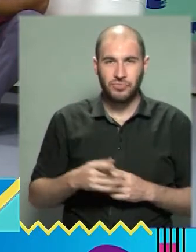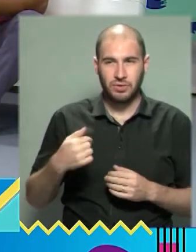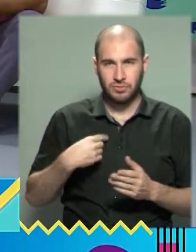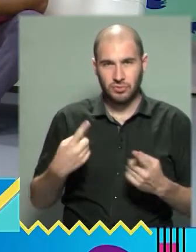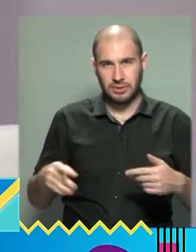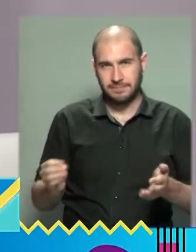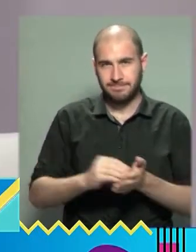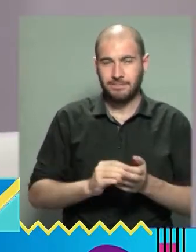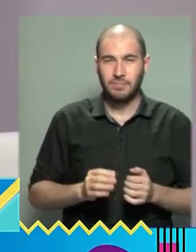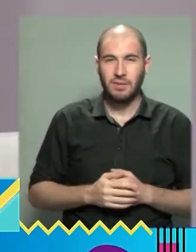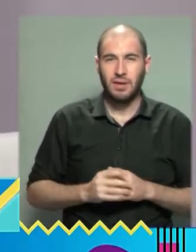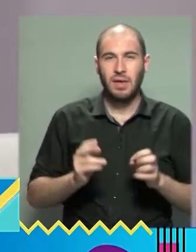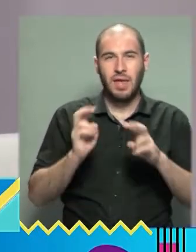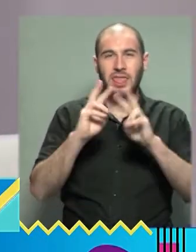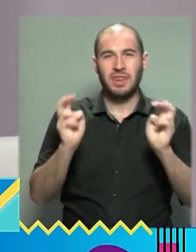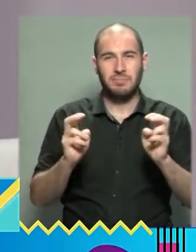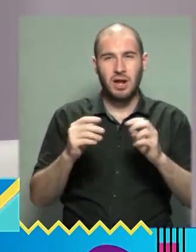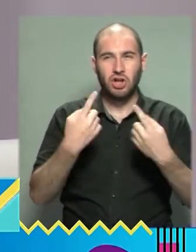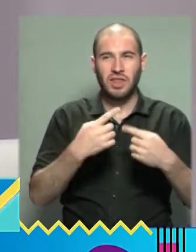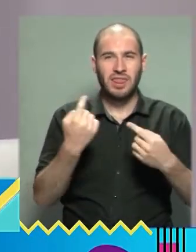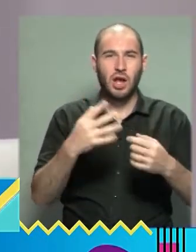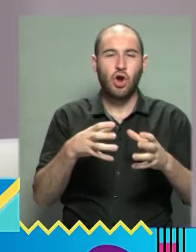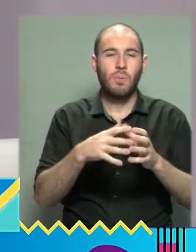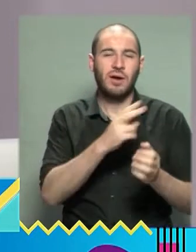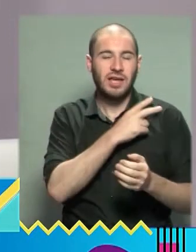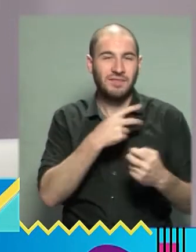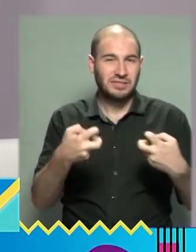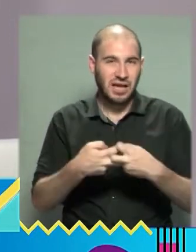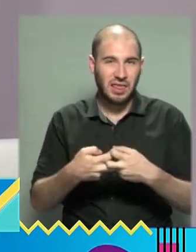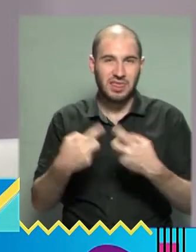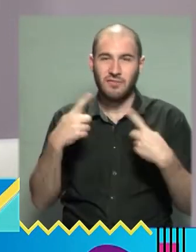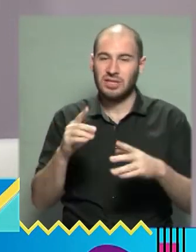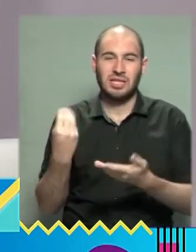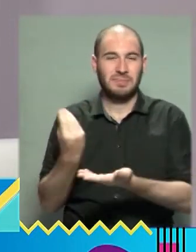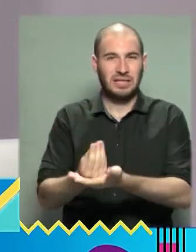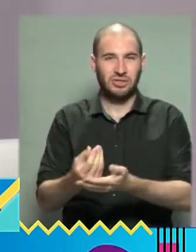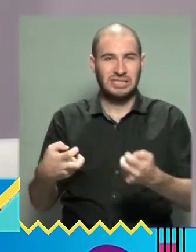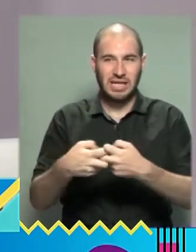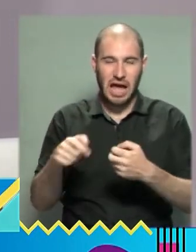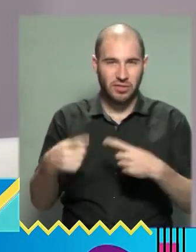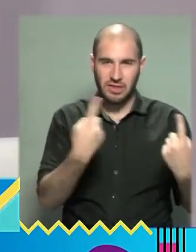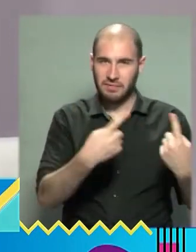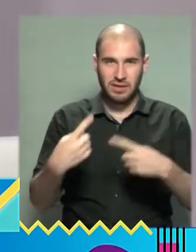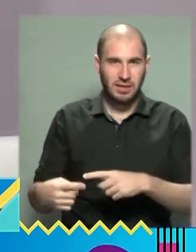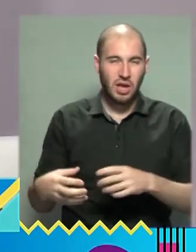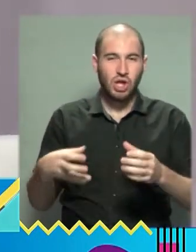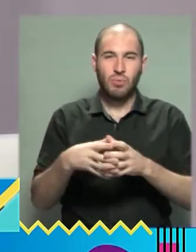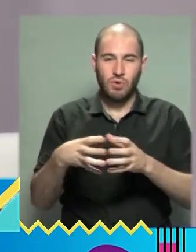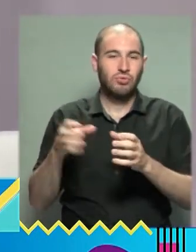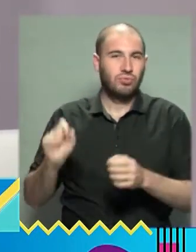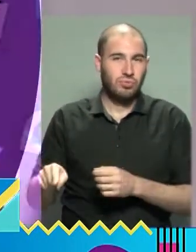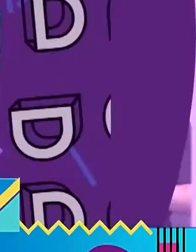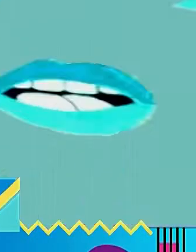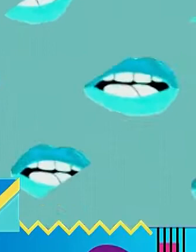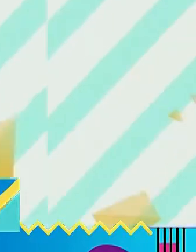acotación. Hay una cuestión que es, una cosa es la dirigencia sindical y otra cosa es la representación del sindicato, digamos, la organización en sí. Esas